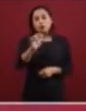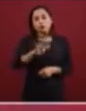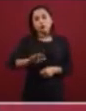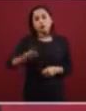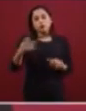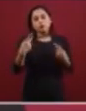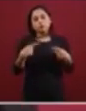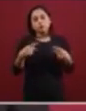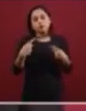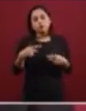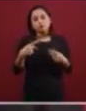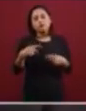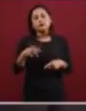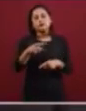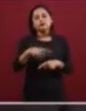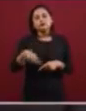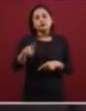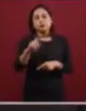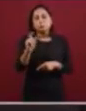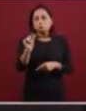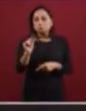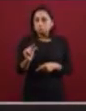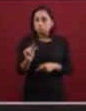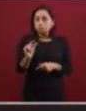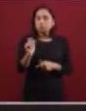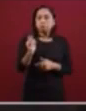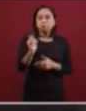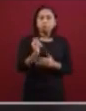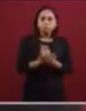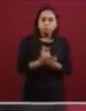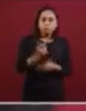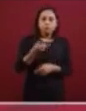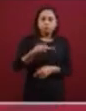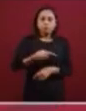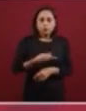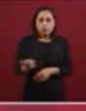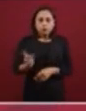tienen mucho y muchos tienen poco.